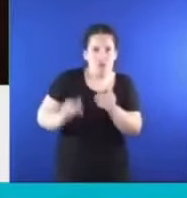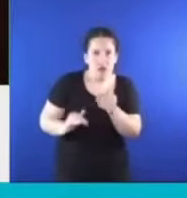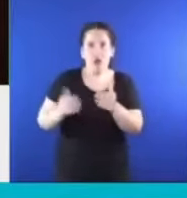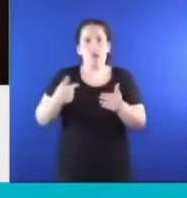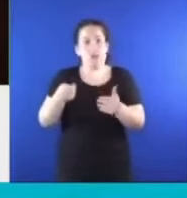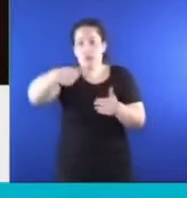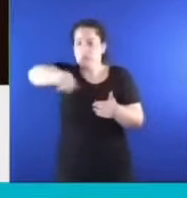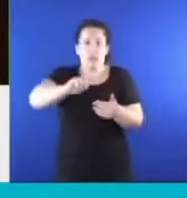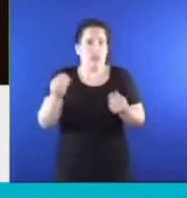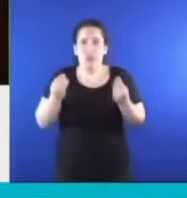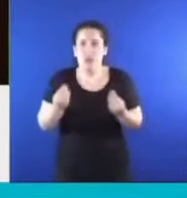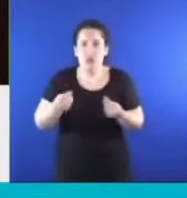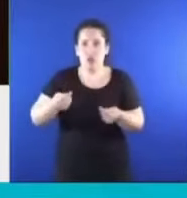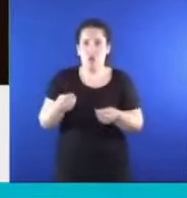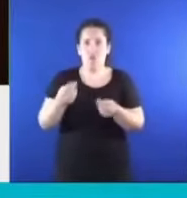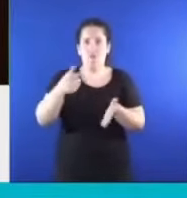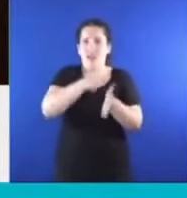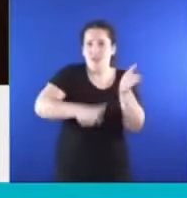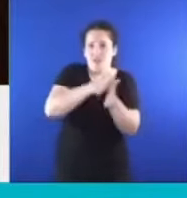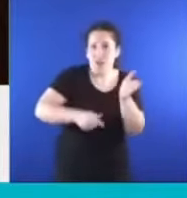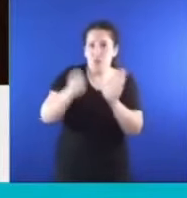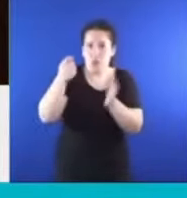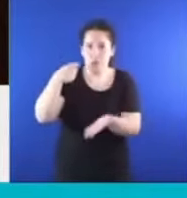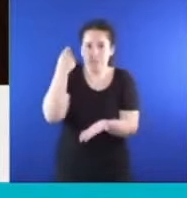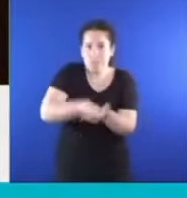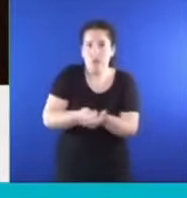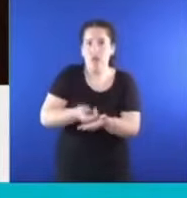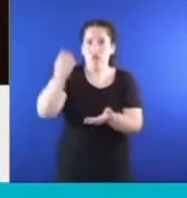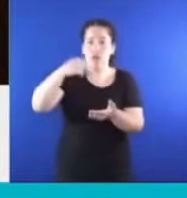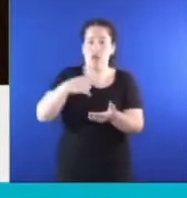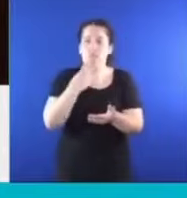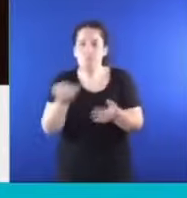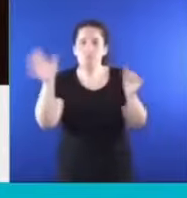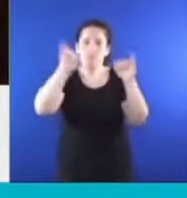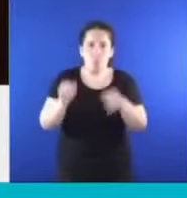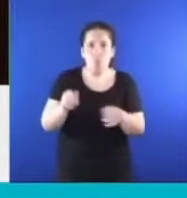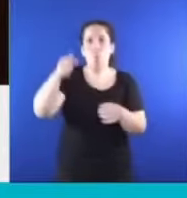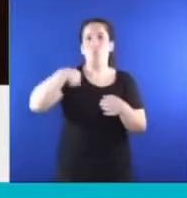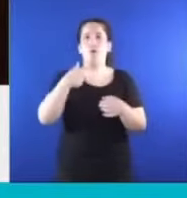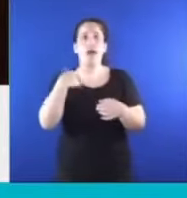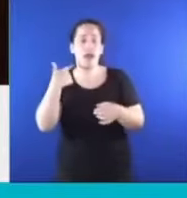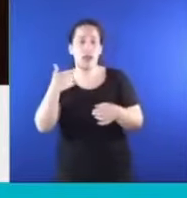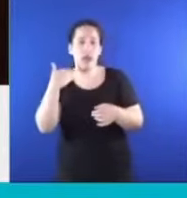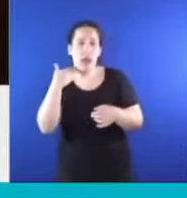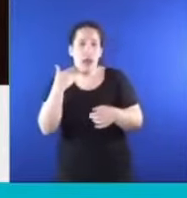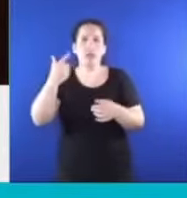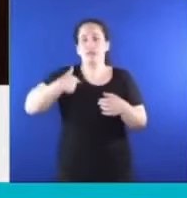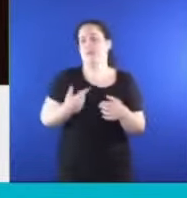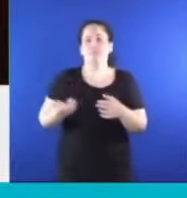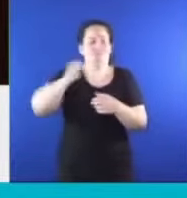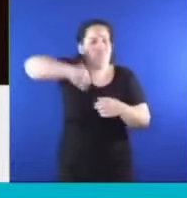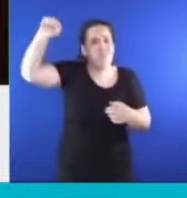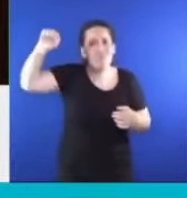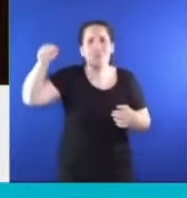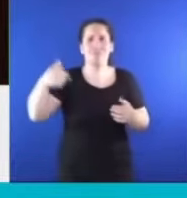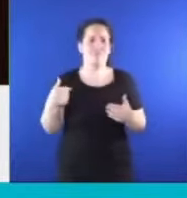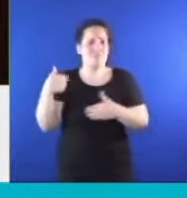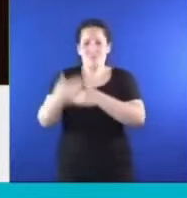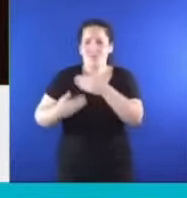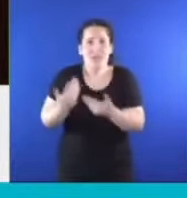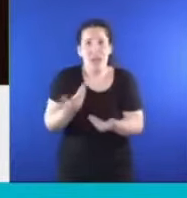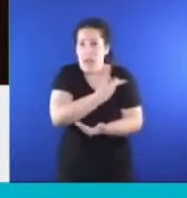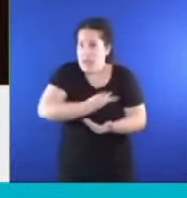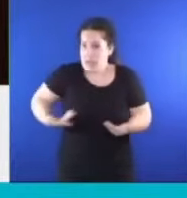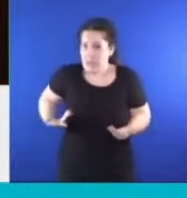hasta 5 veces sus facturas de luz y de gas. Todo el mundo sabe, menos el gobierno actual, que cuando se produce la recesión,